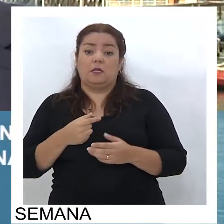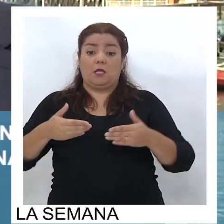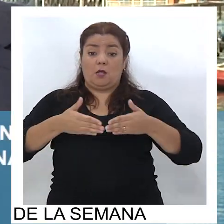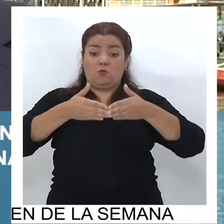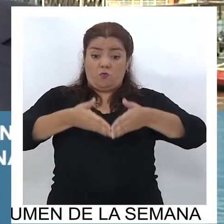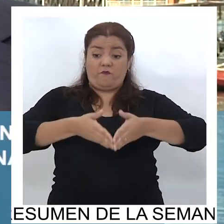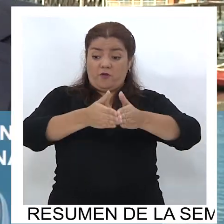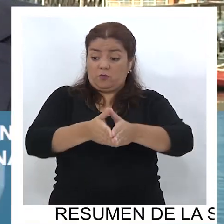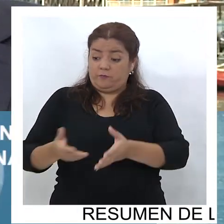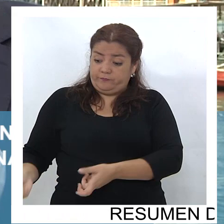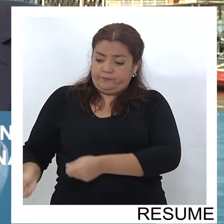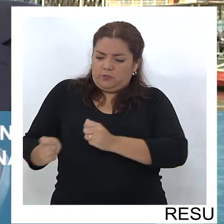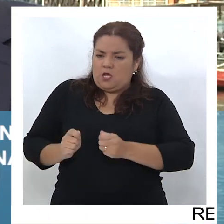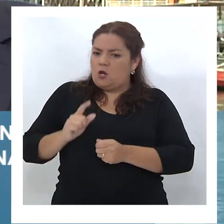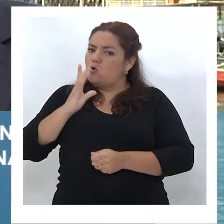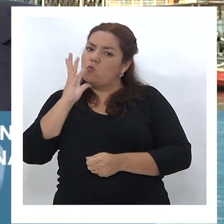ser